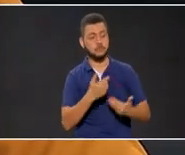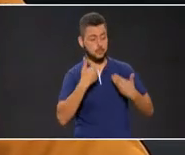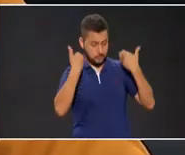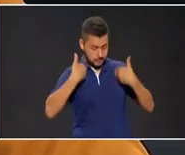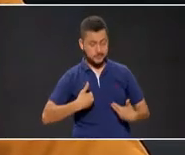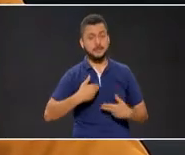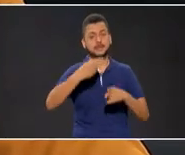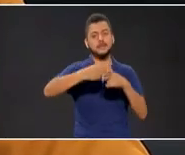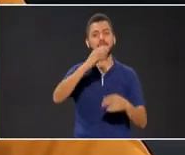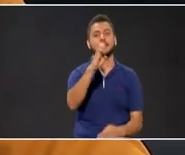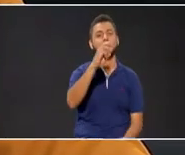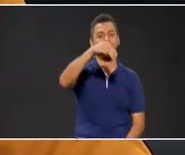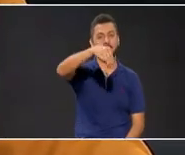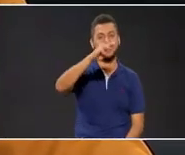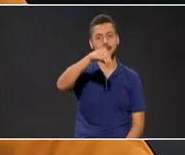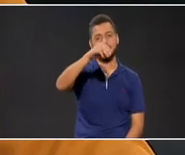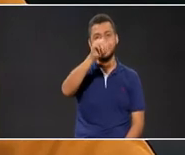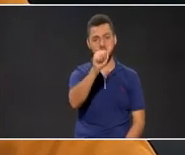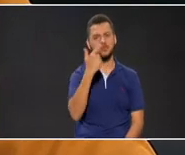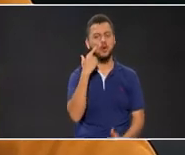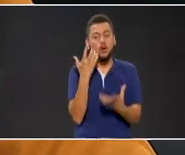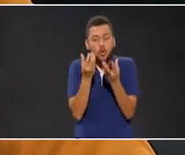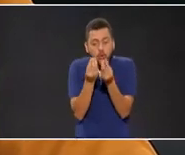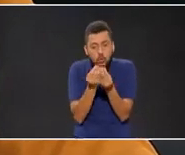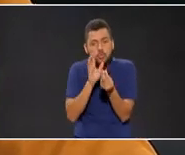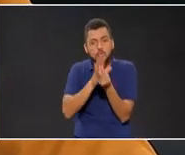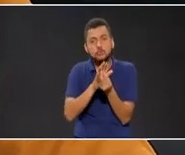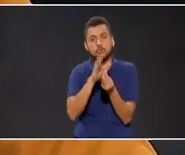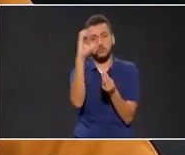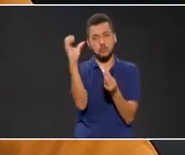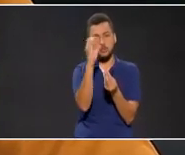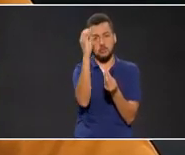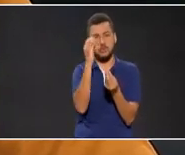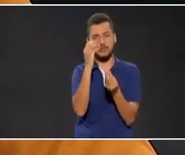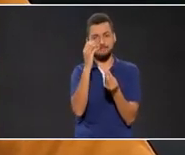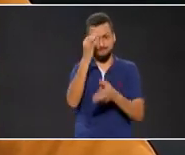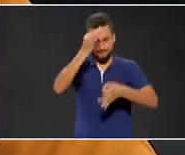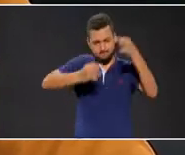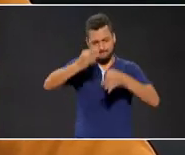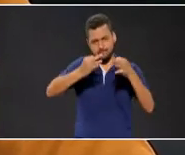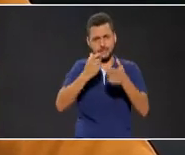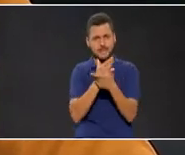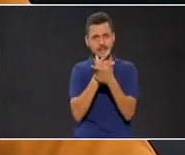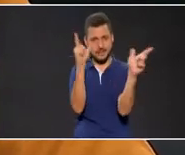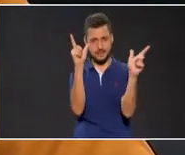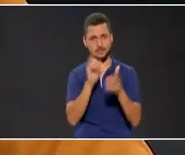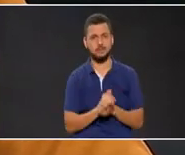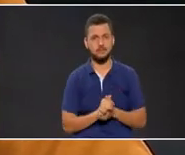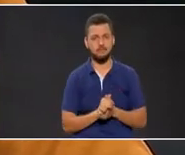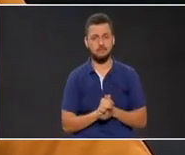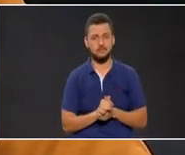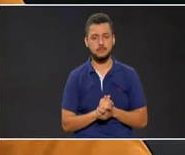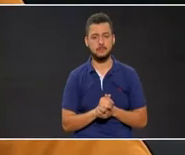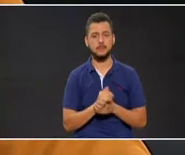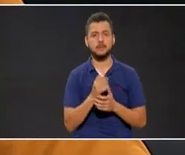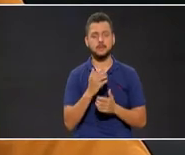por colombia justa libres es nuestra bandera defender la vida la familia